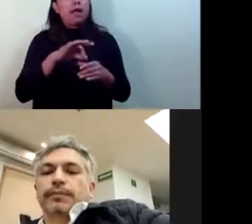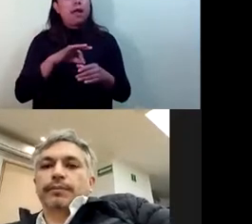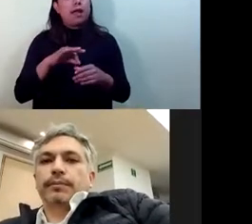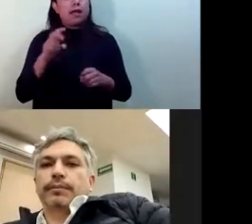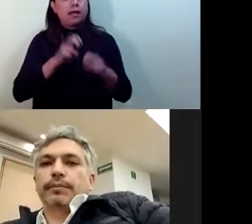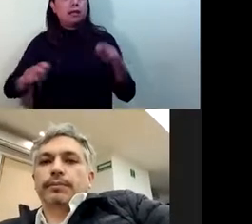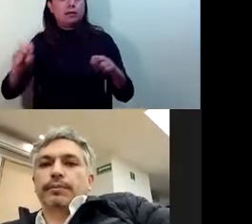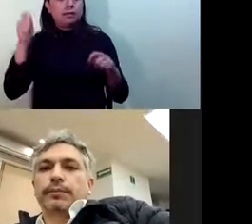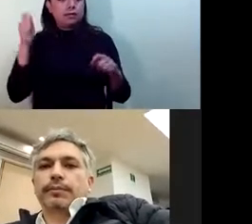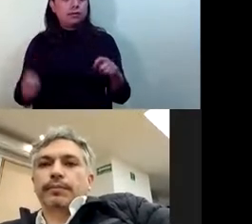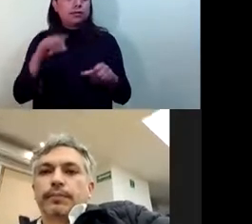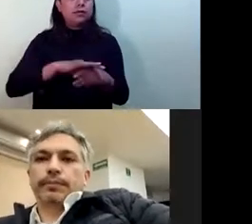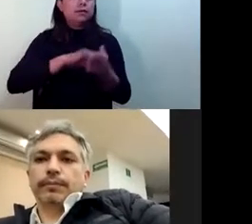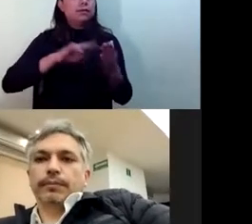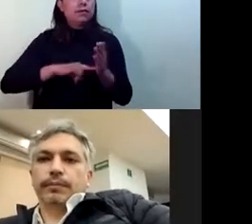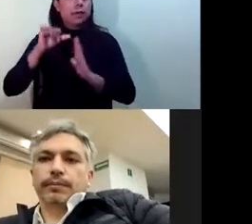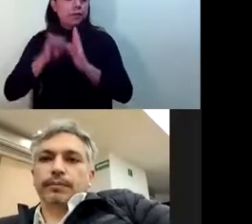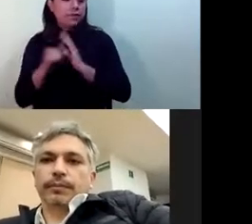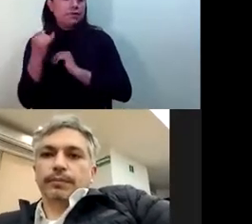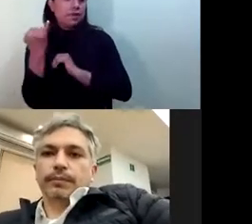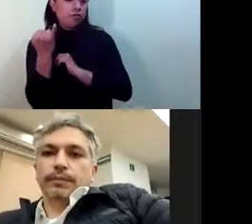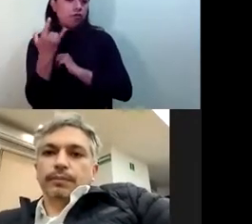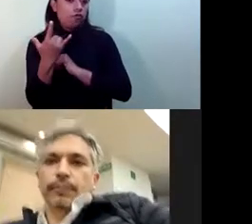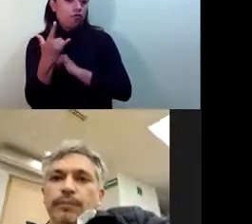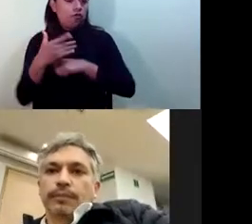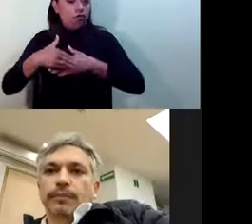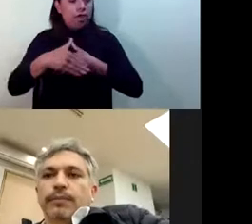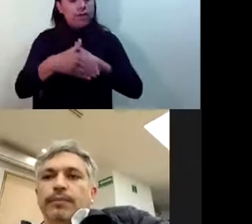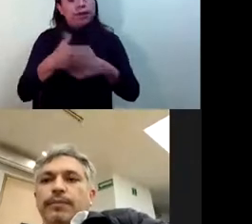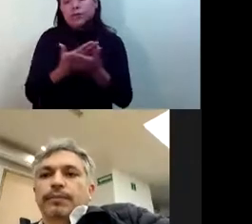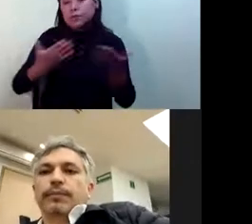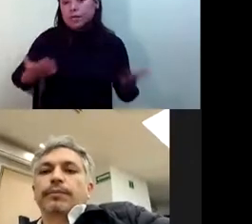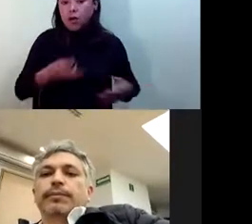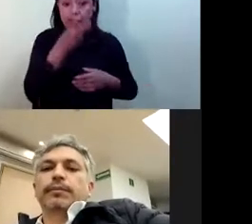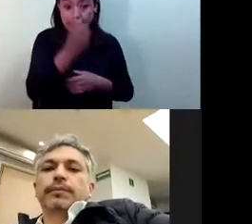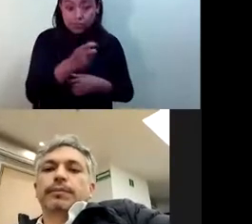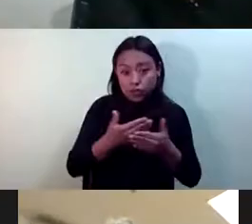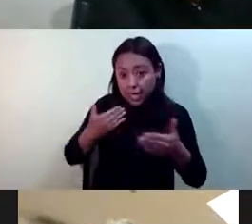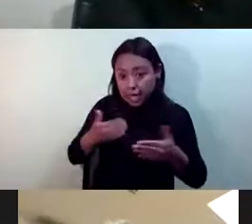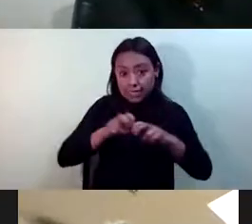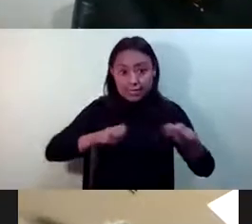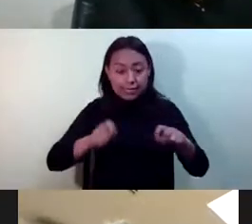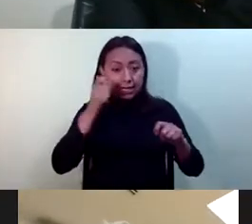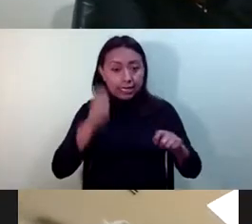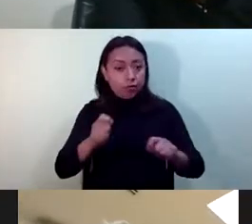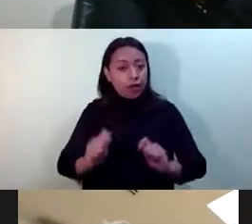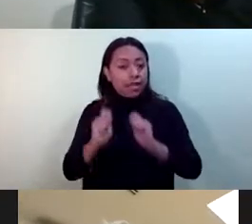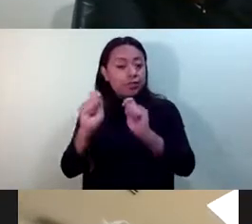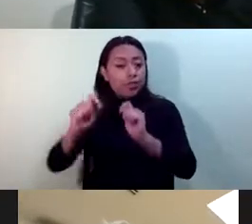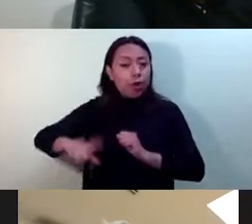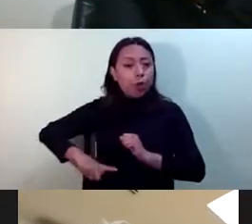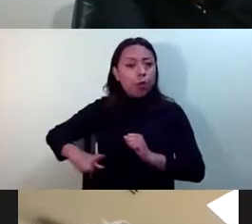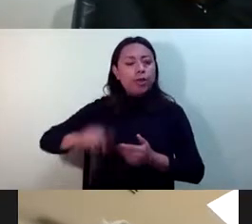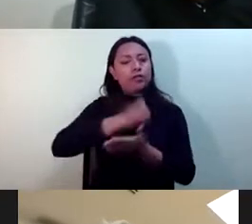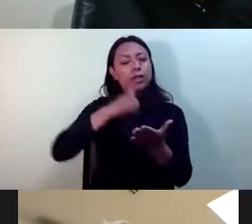de julio? Ante la discrepancia entre lo que aportó el tribunal al gobierno de la ciudad cuando se le requirieron